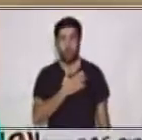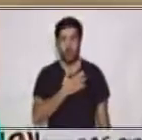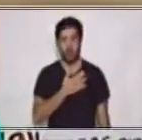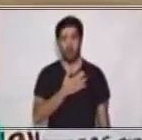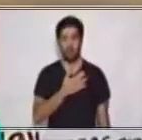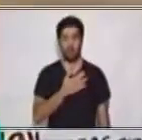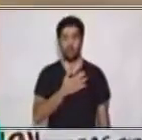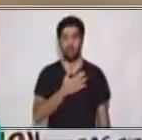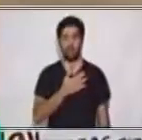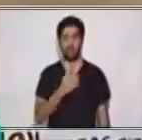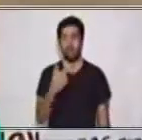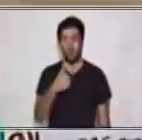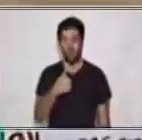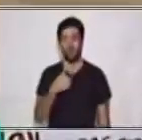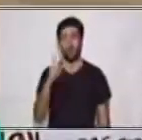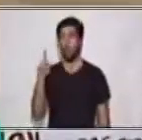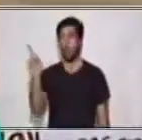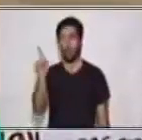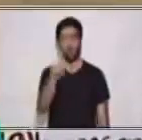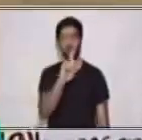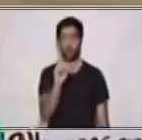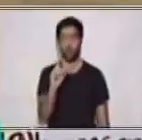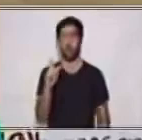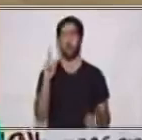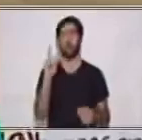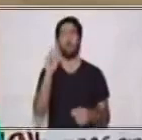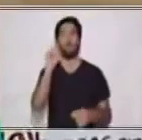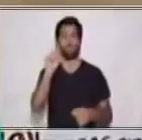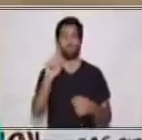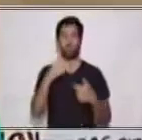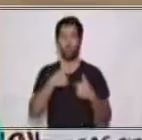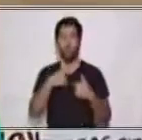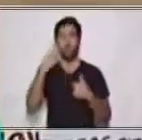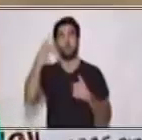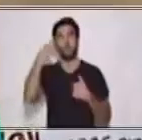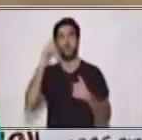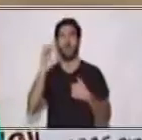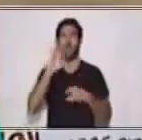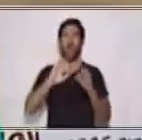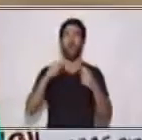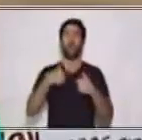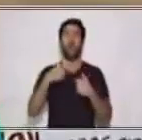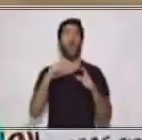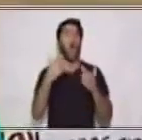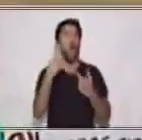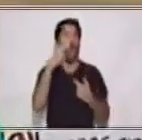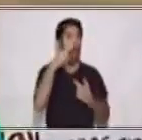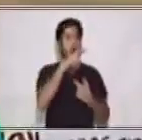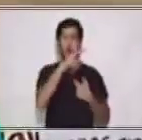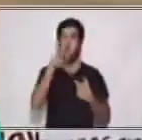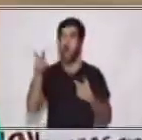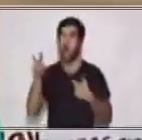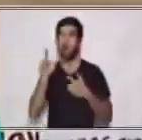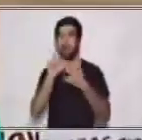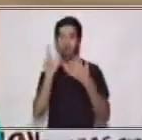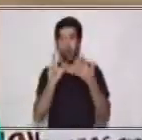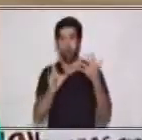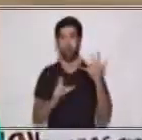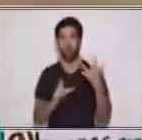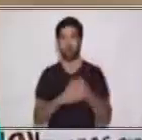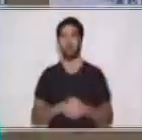el punto de vista subjetivo, ya que depende de lo que piense o cómo perciba esa realidad el autor. No